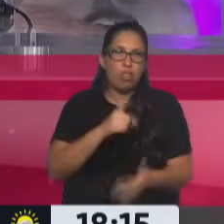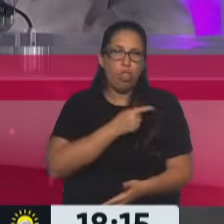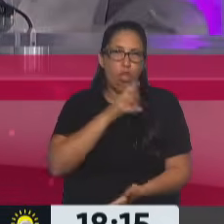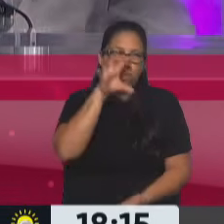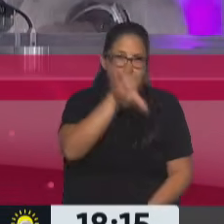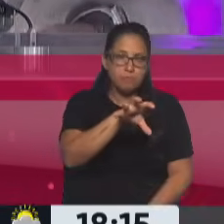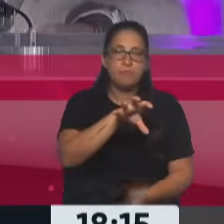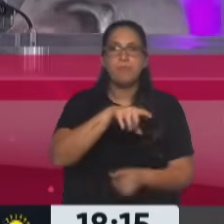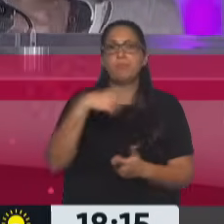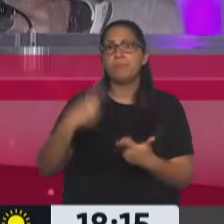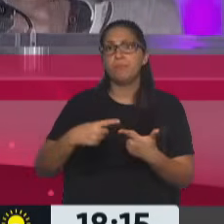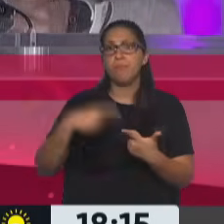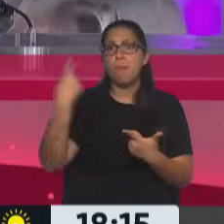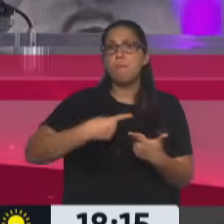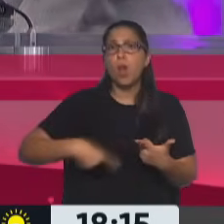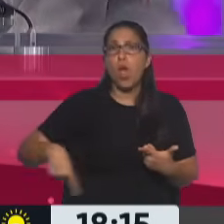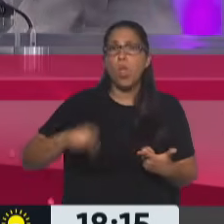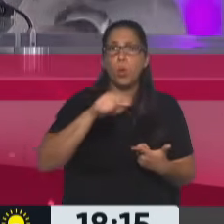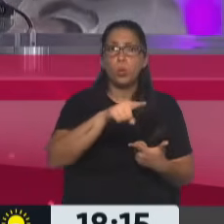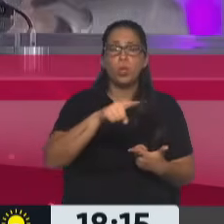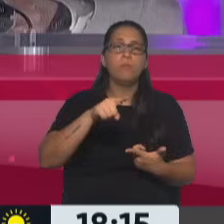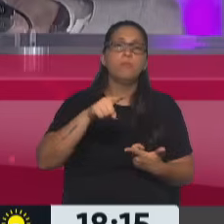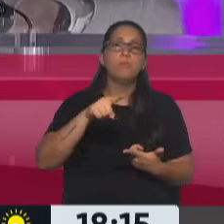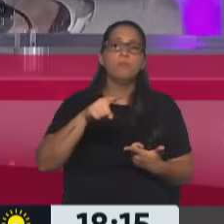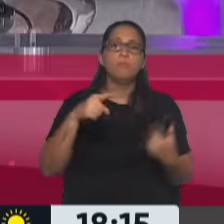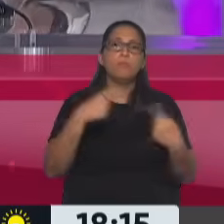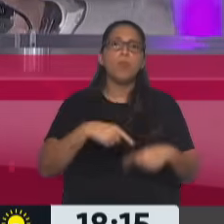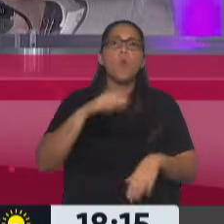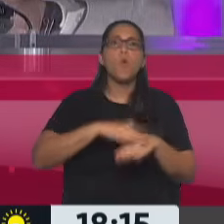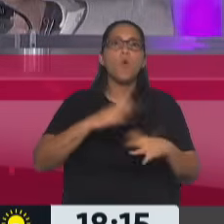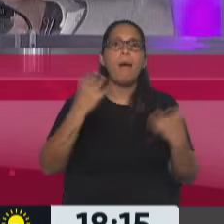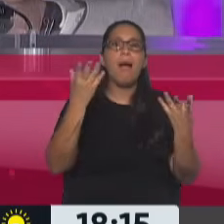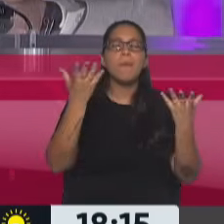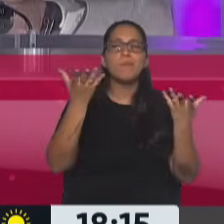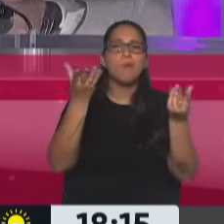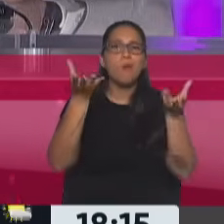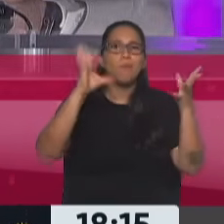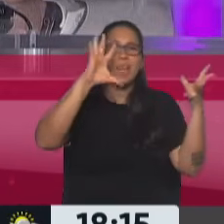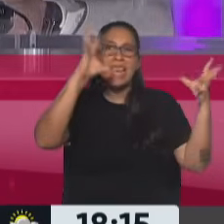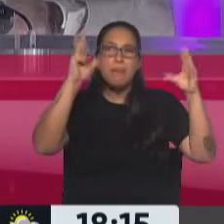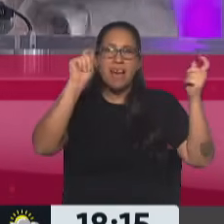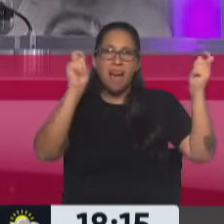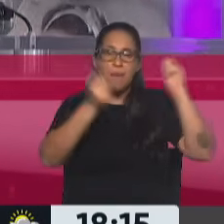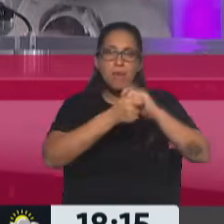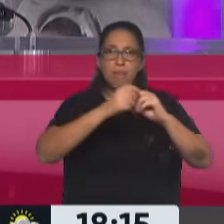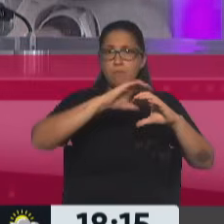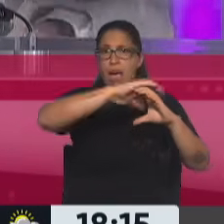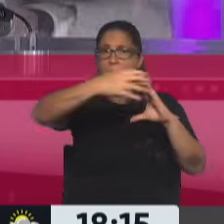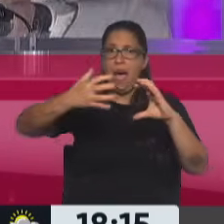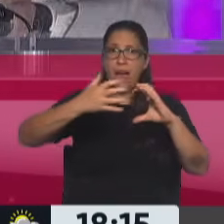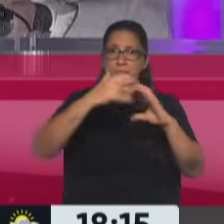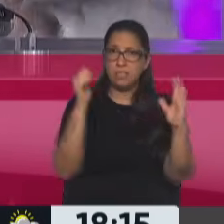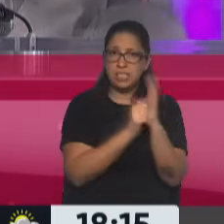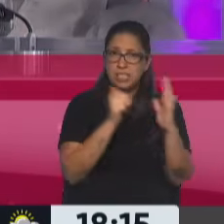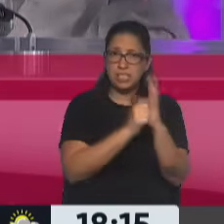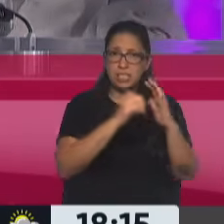tiene producto del deshielo, producto del cambio climático, el Ártico se está transformando, no solamente hay 2 vías de